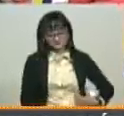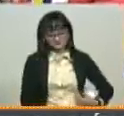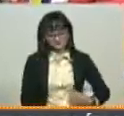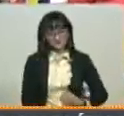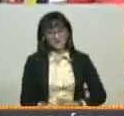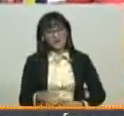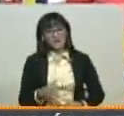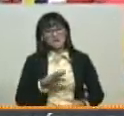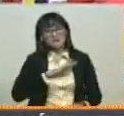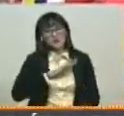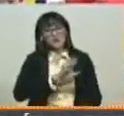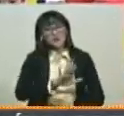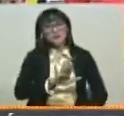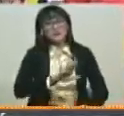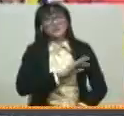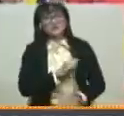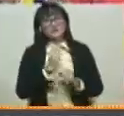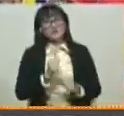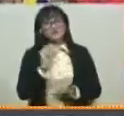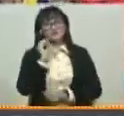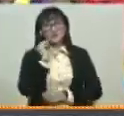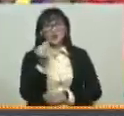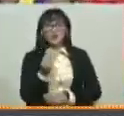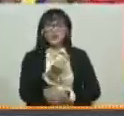del patriotismo de ustedes, jóvenes.